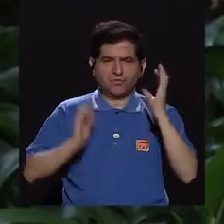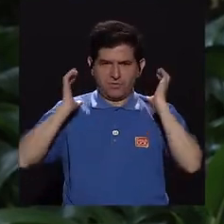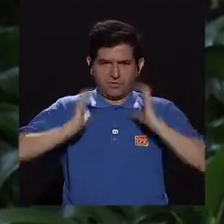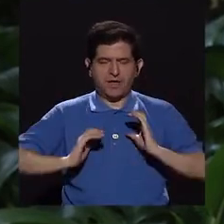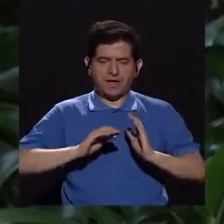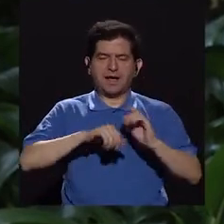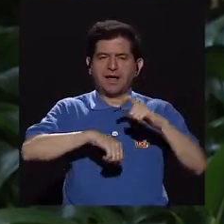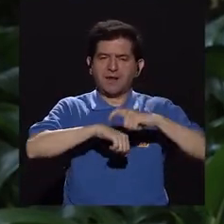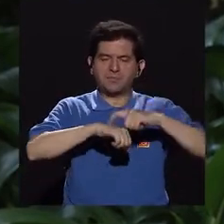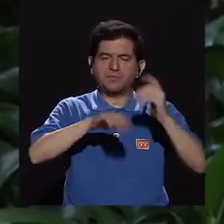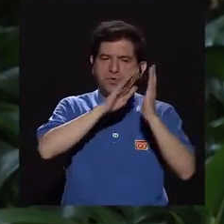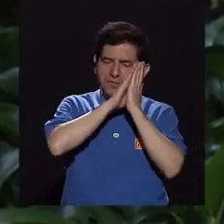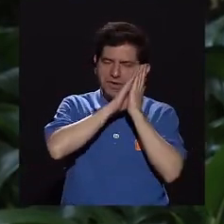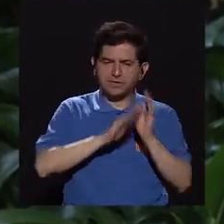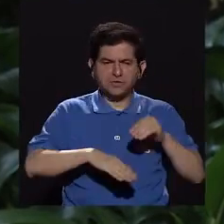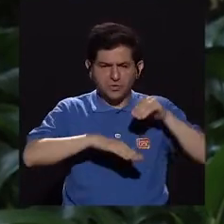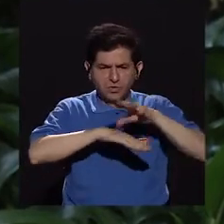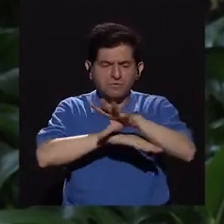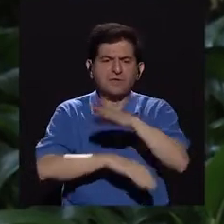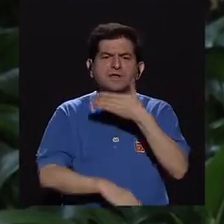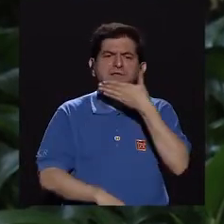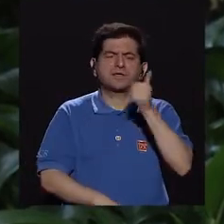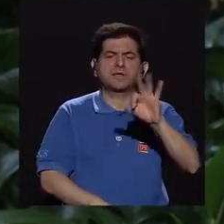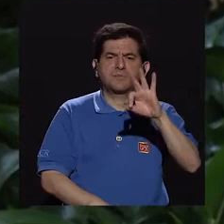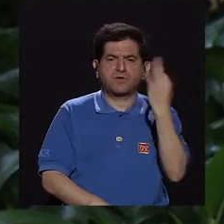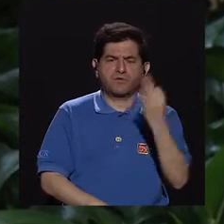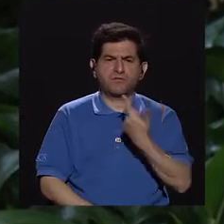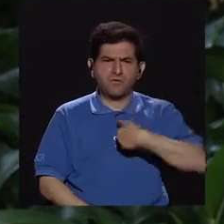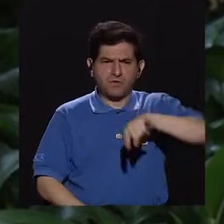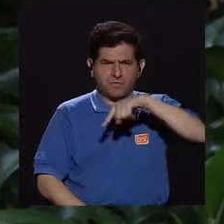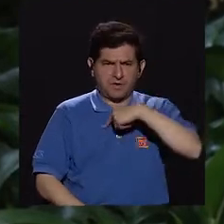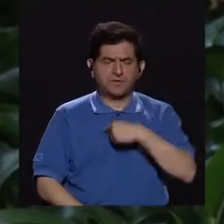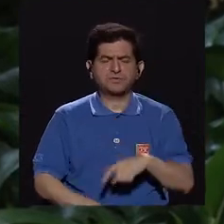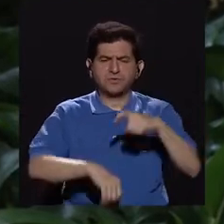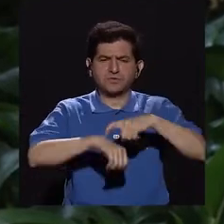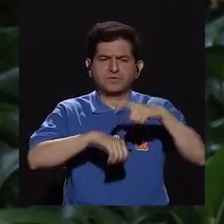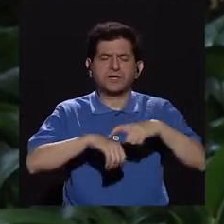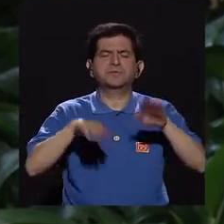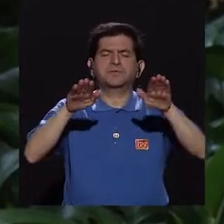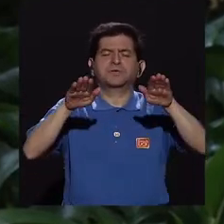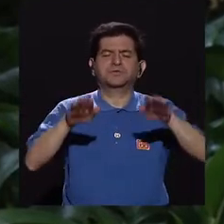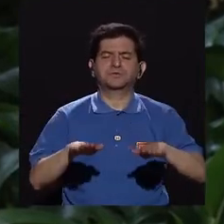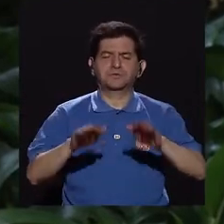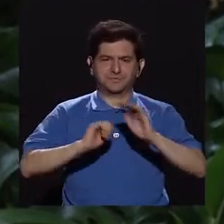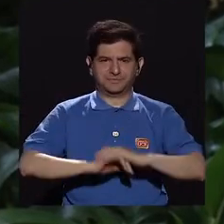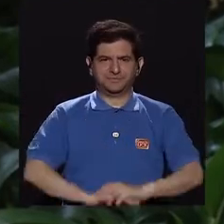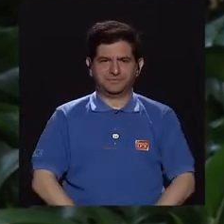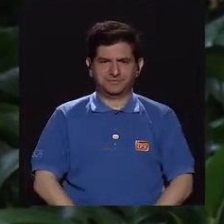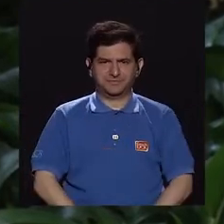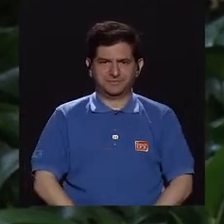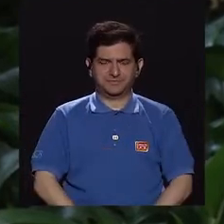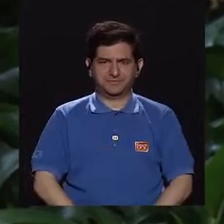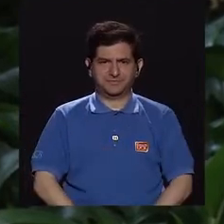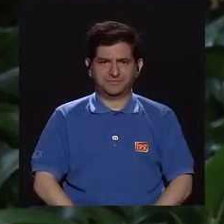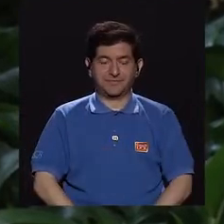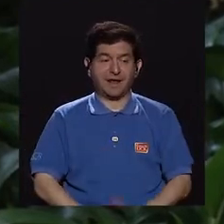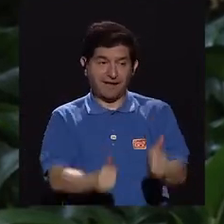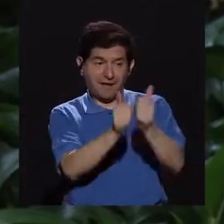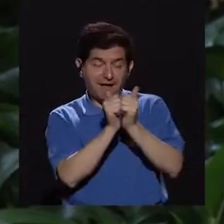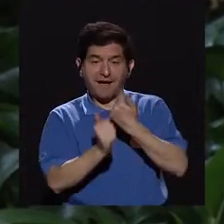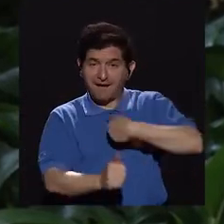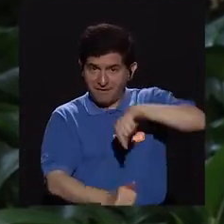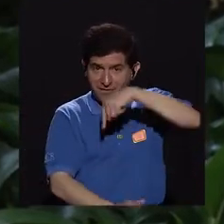sus consecuencias y cuál será la mejor manera de colocarnos para descansar. Para esto está